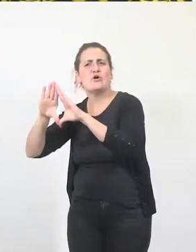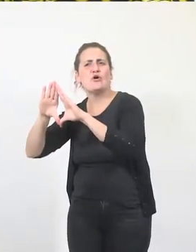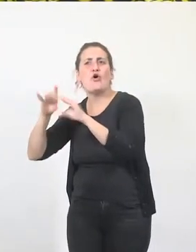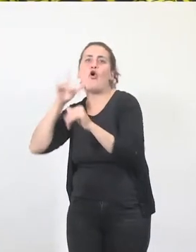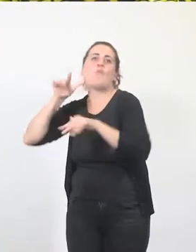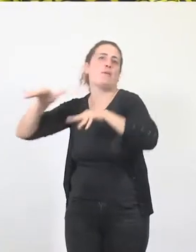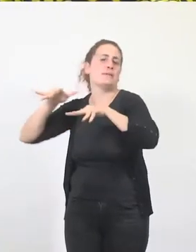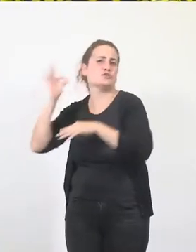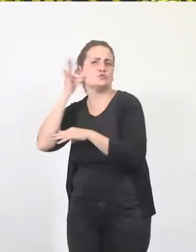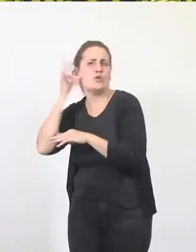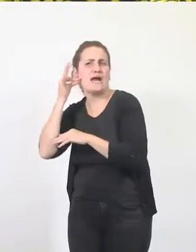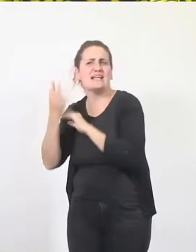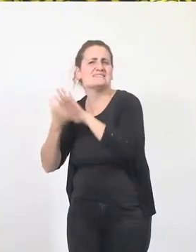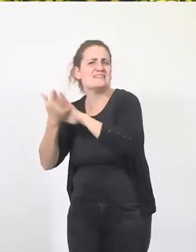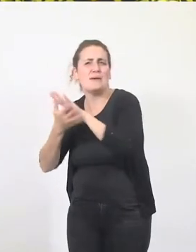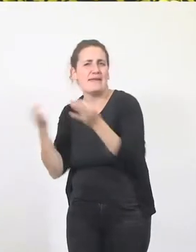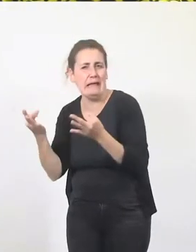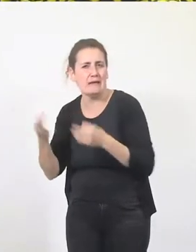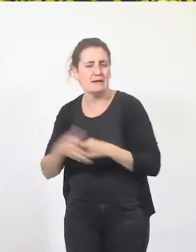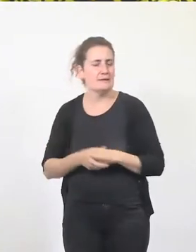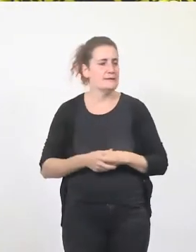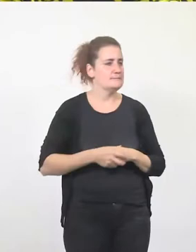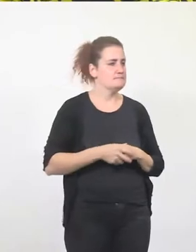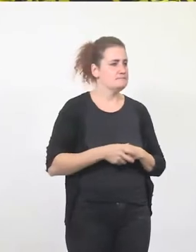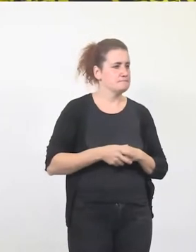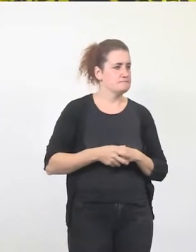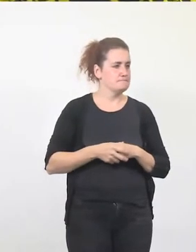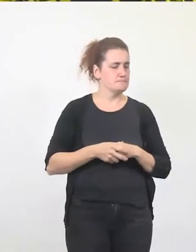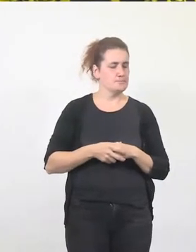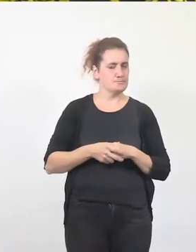en los movimientos de mujeres del Sáhara?